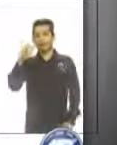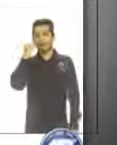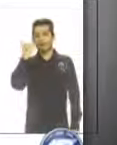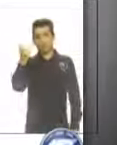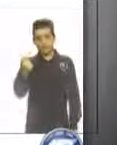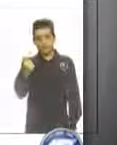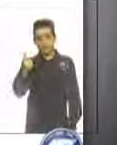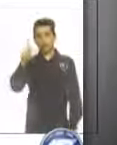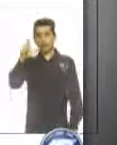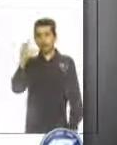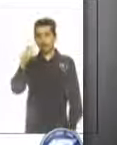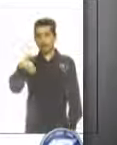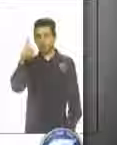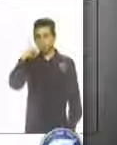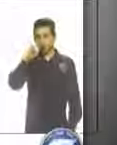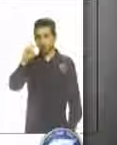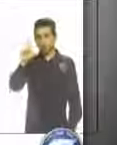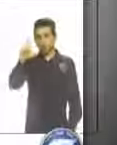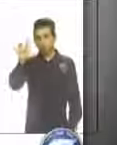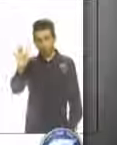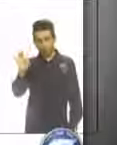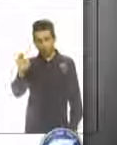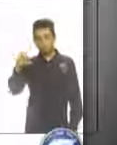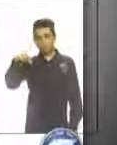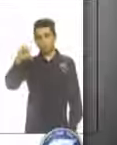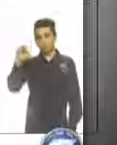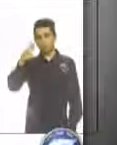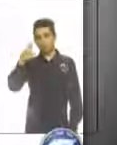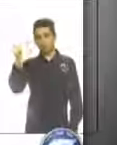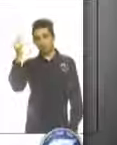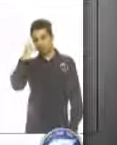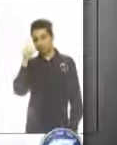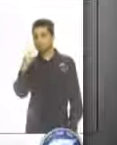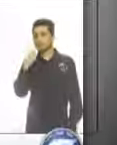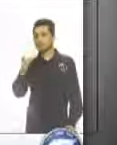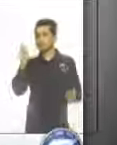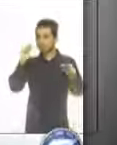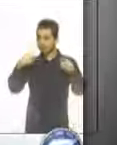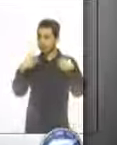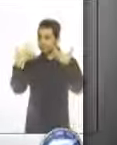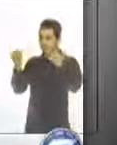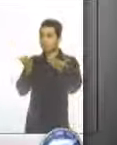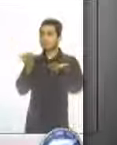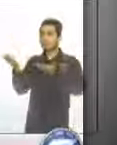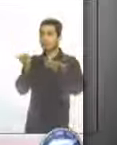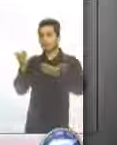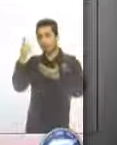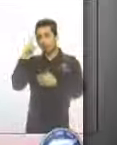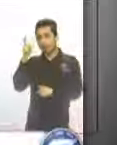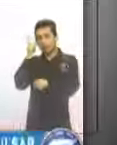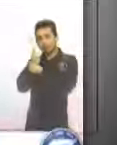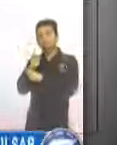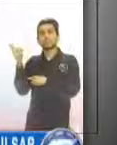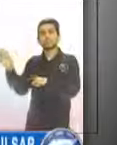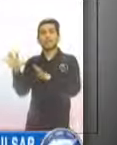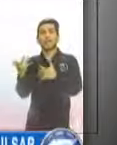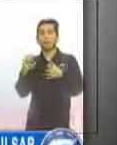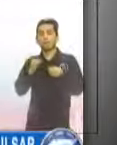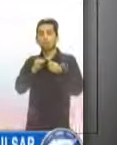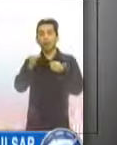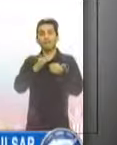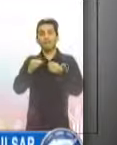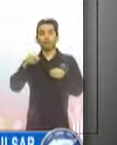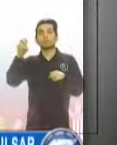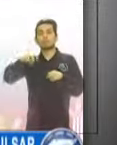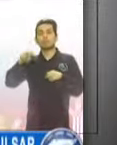cultural y lingüística en los servicios que brinda la entidad. La fiscal destaca las leyes y acuerdos en los que se reconoce la identidad de los